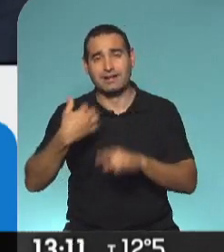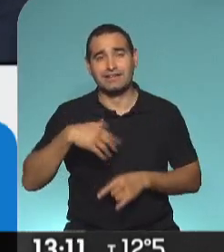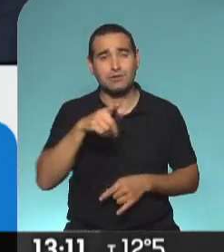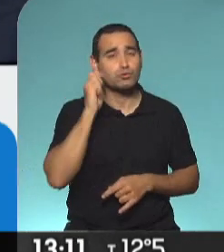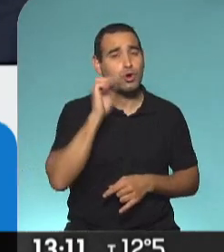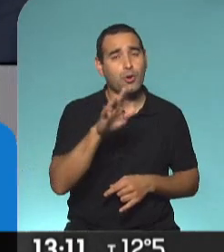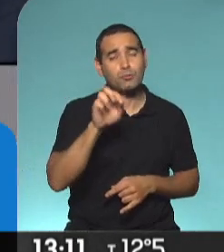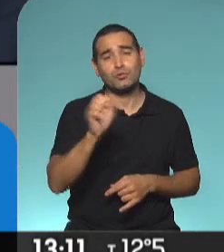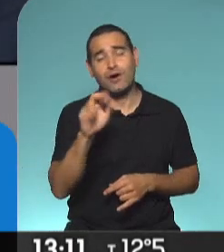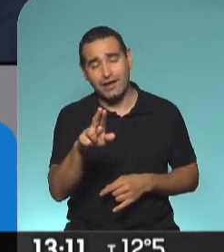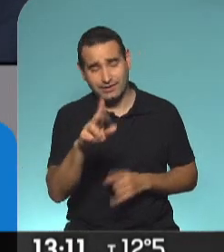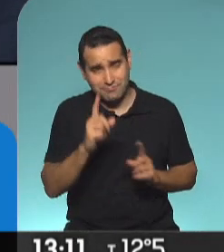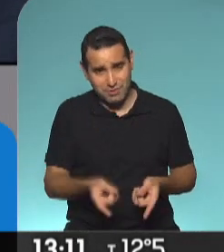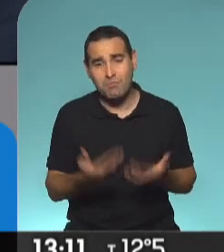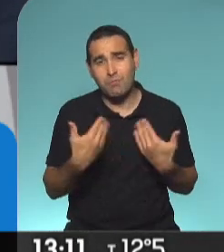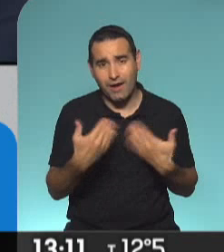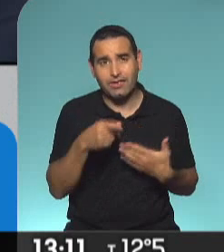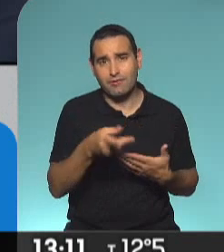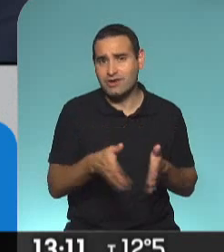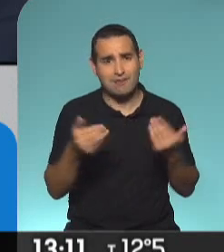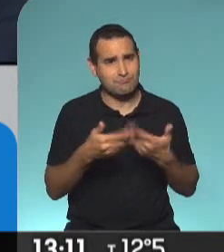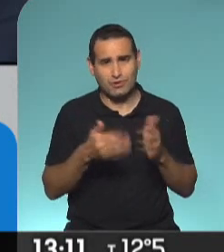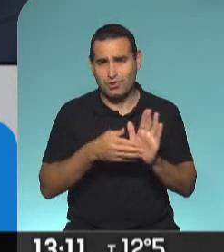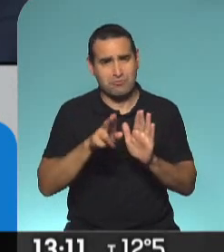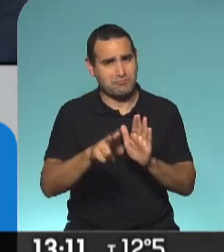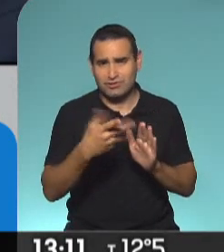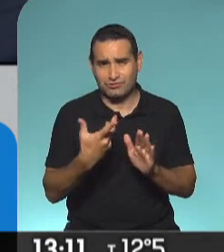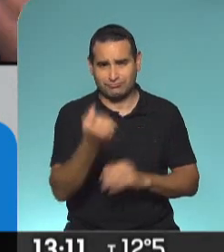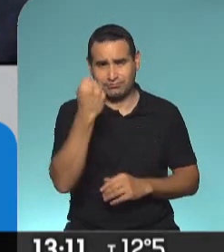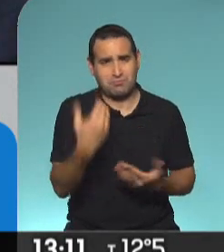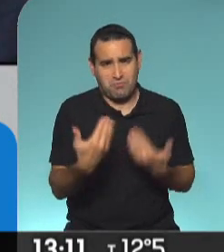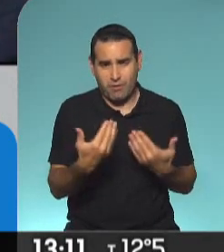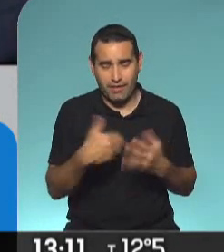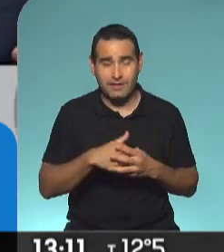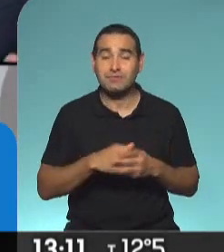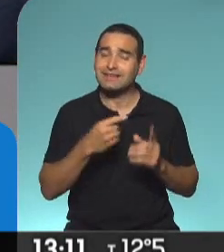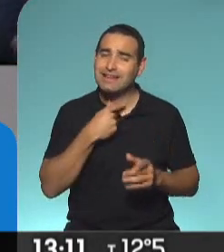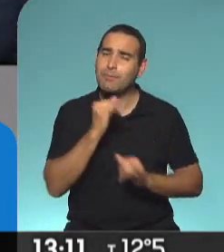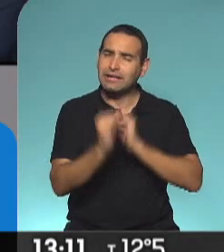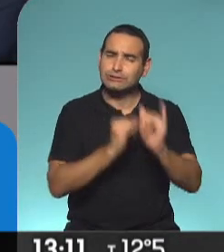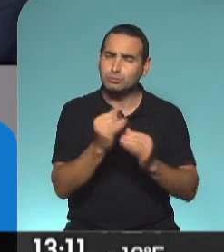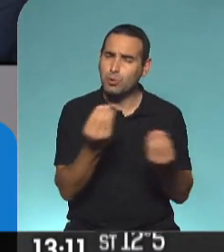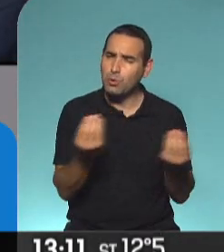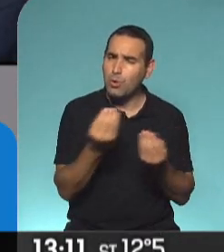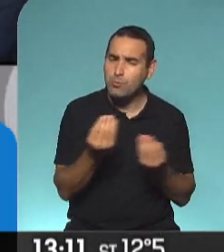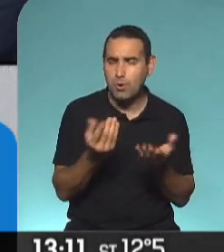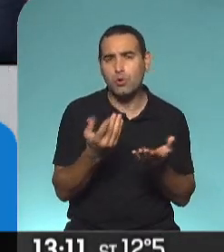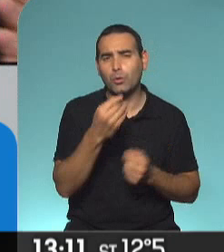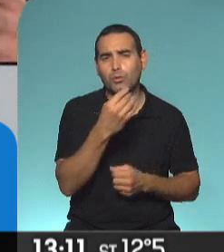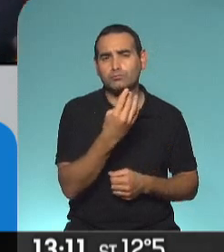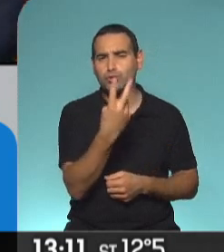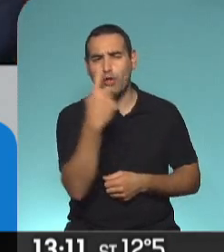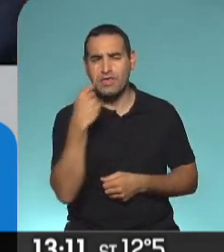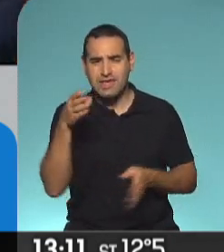puntuar la posibilidad de acelerar y sacar rápidamente el permiso quiero explicar cómo funcionan estos primeros 48